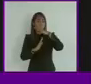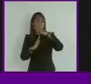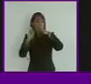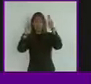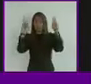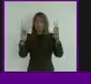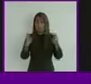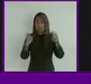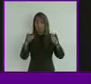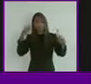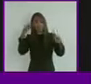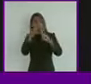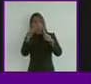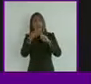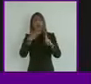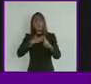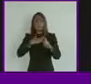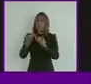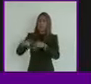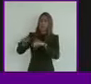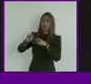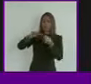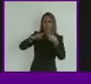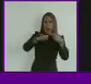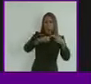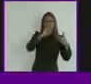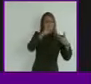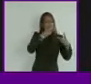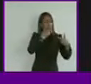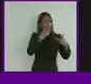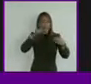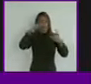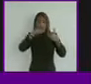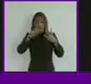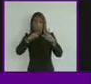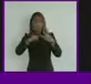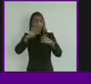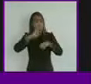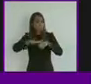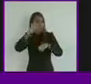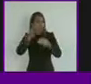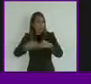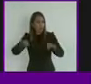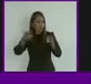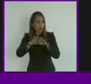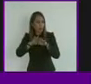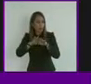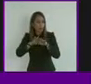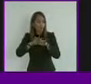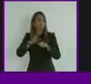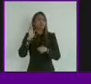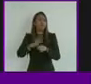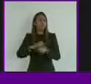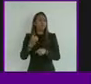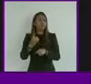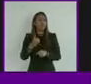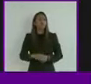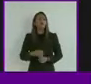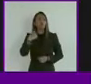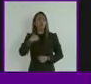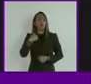importante para mí, no porque las otras fueran menores o no tuvieran algún significado, pero sí era importante porque a mí me